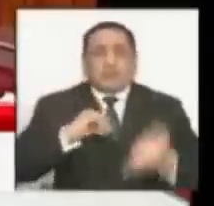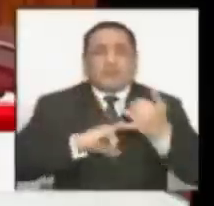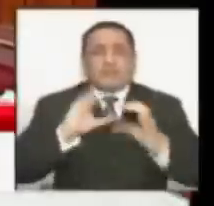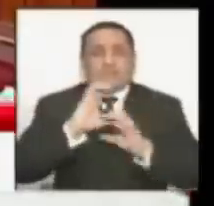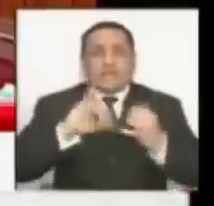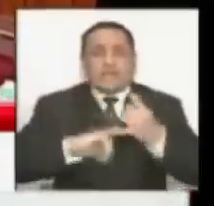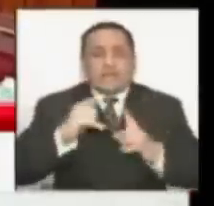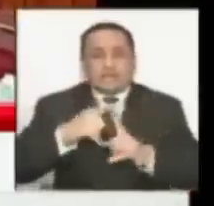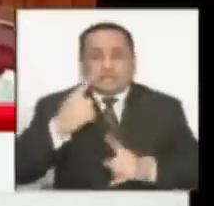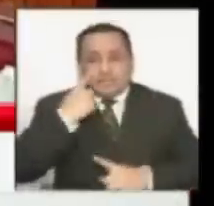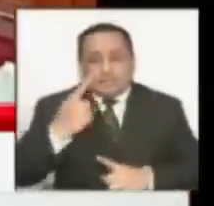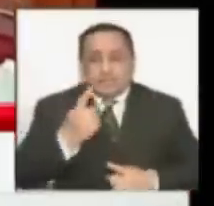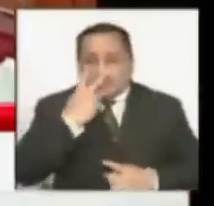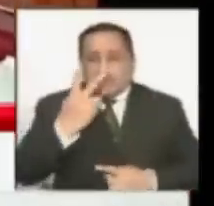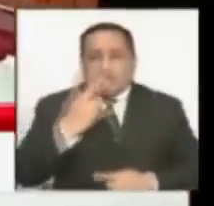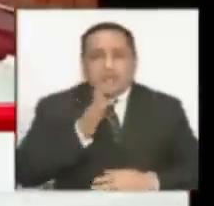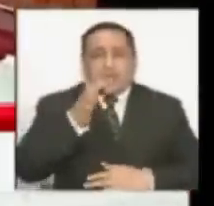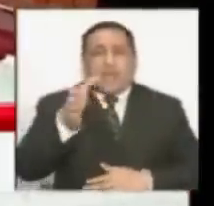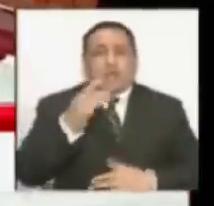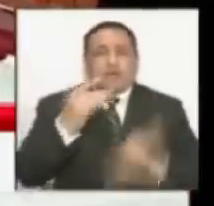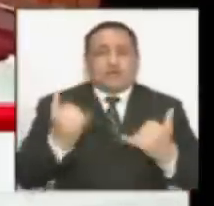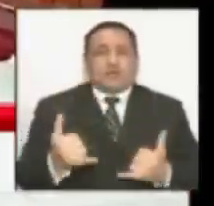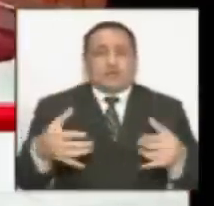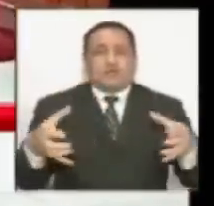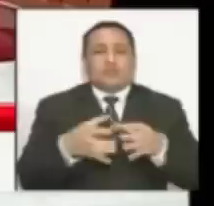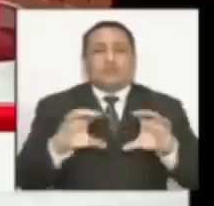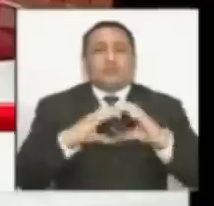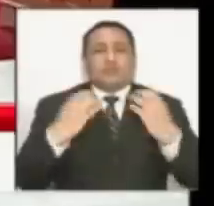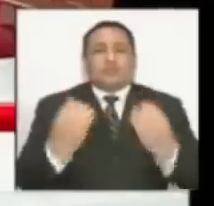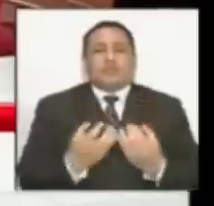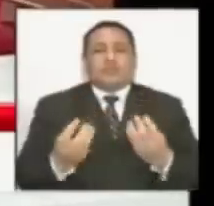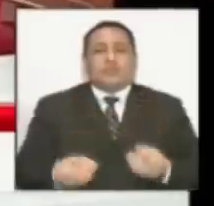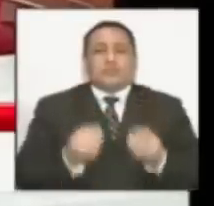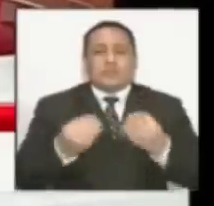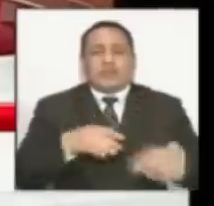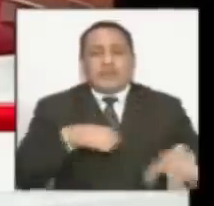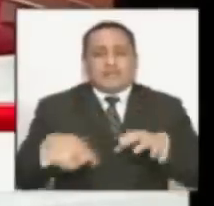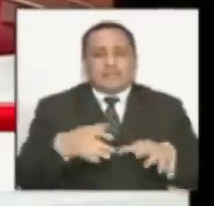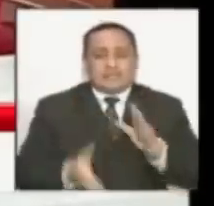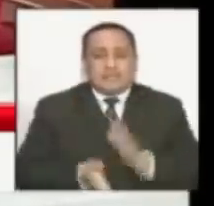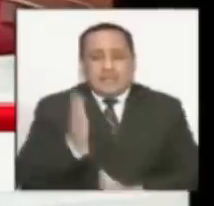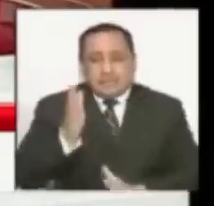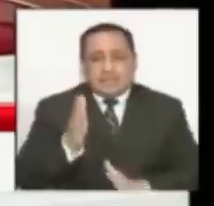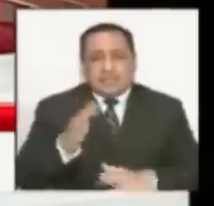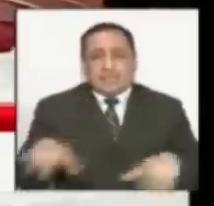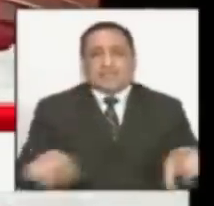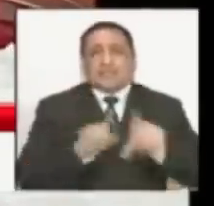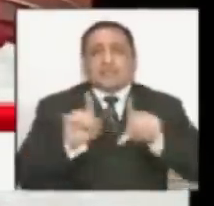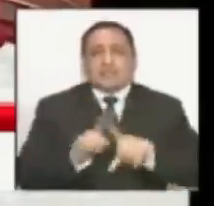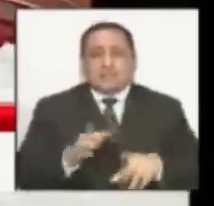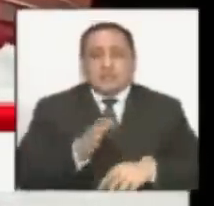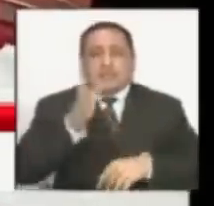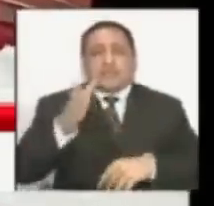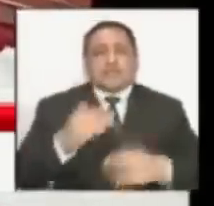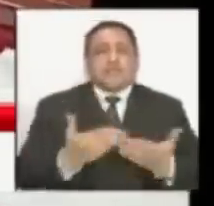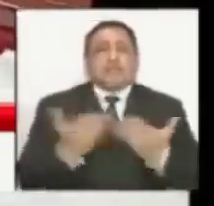de Estados Unidos, para mostrar su rechazo ante el gobierno de Manuel Merino.